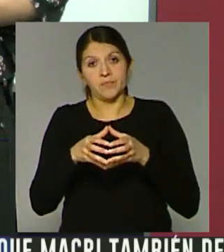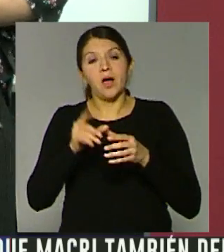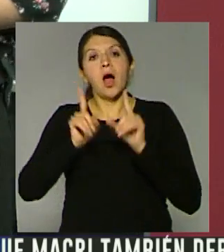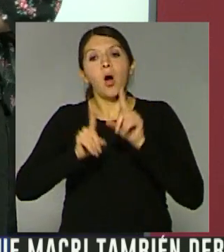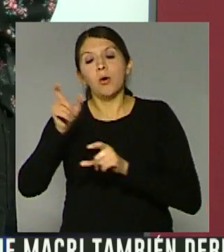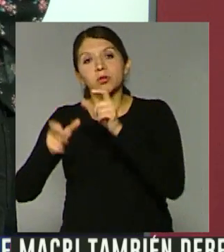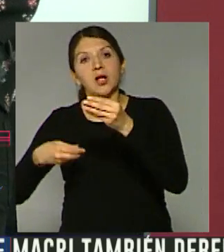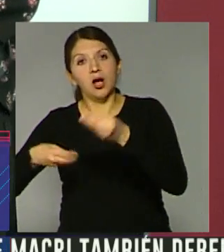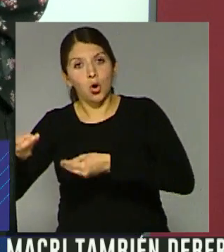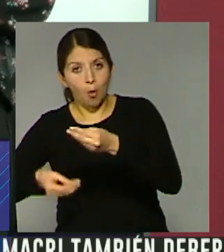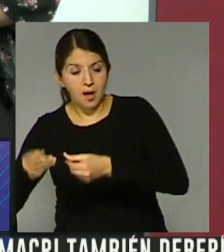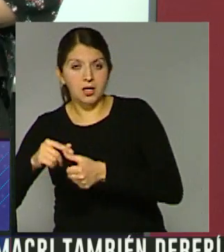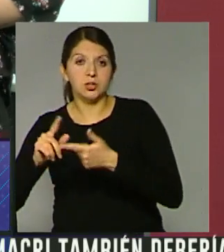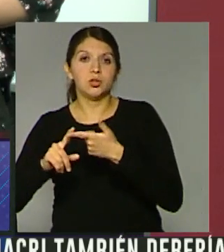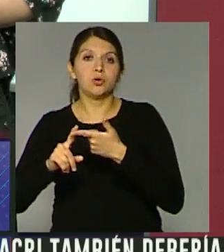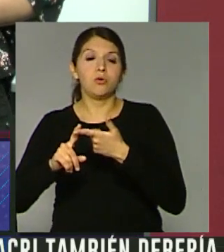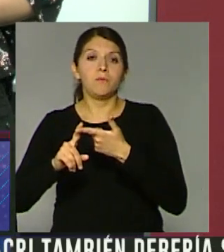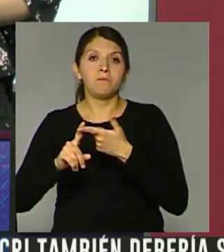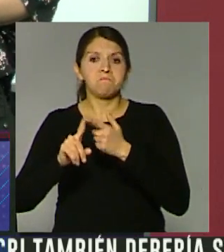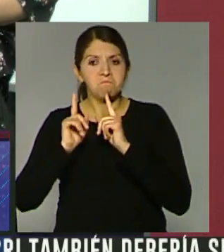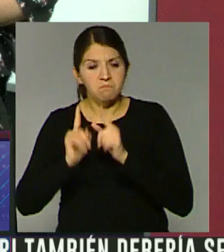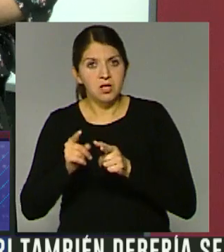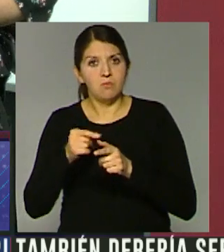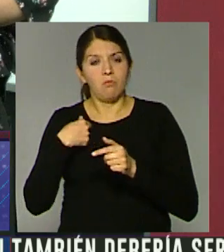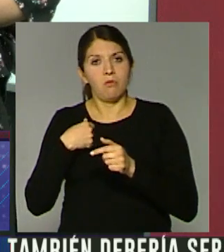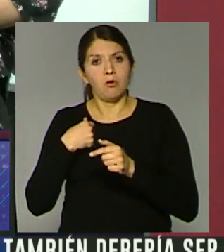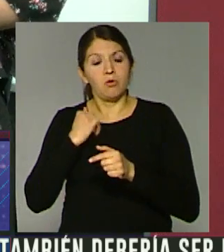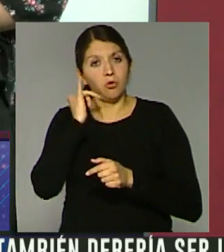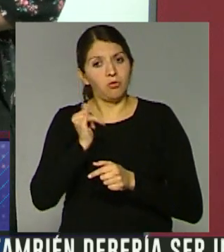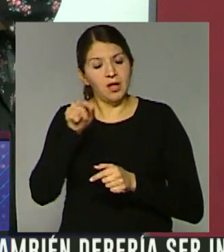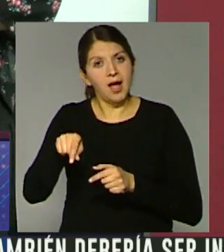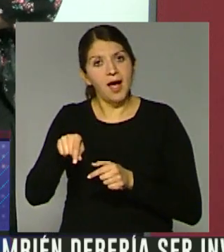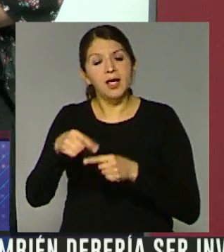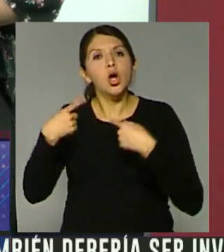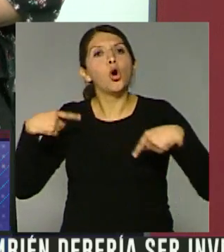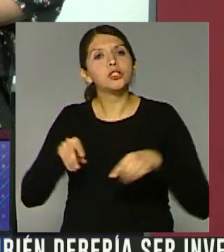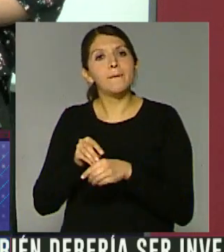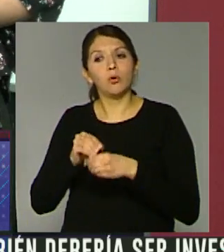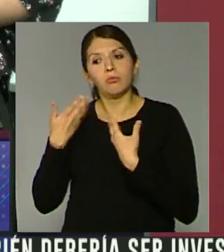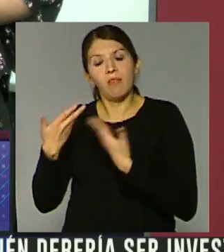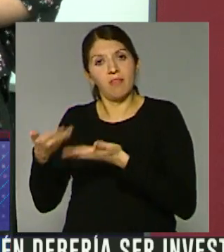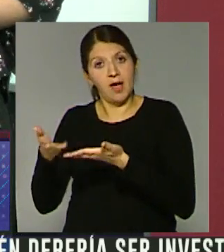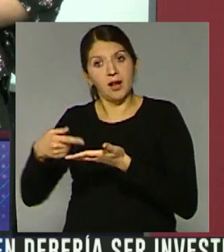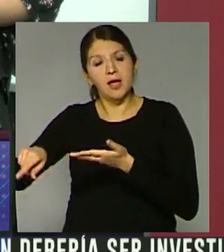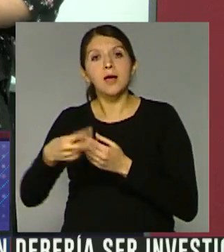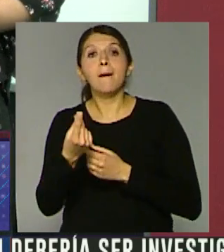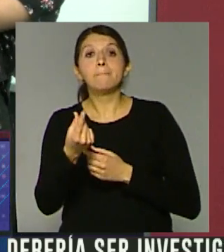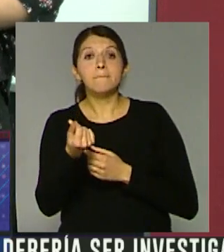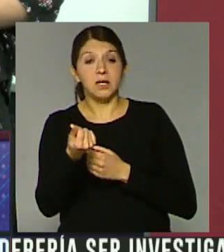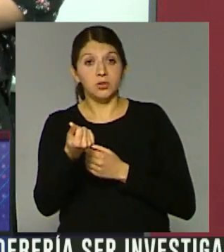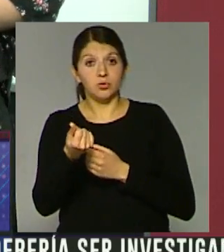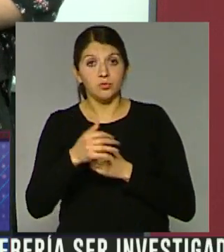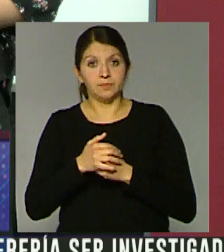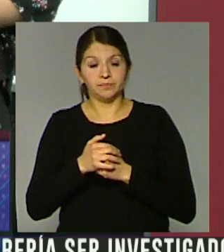comerciantes, como decíamos, aquellos sectores en los cuales se pretende garantizar, por ejemplo, el abastecimiento de productos y que los precios sean, sobre